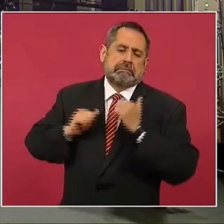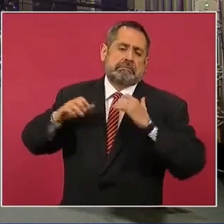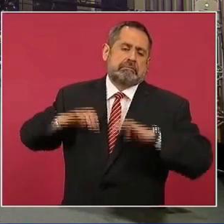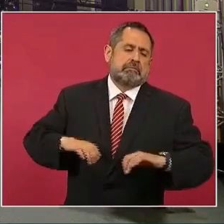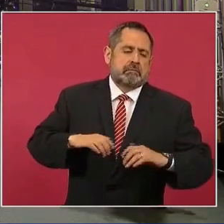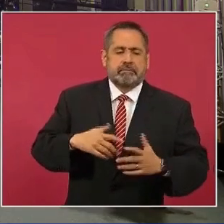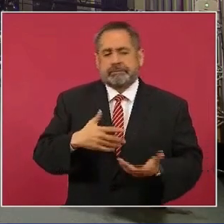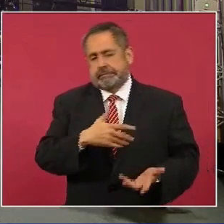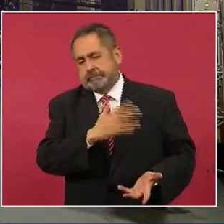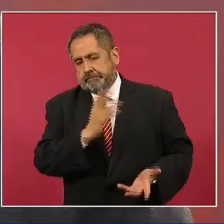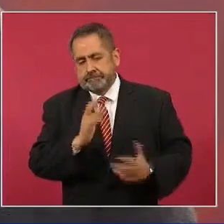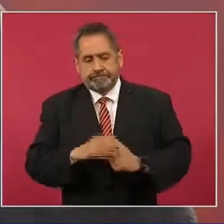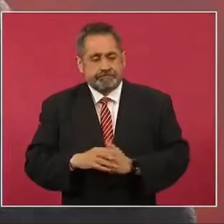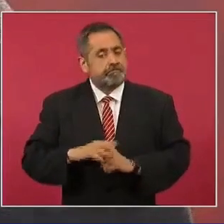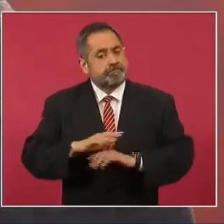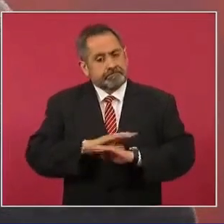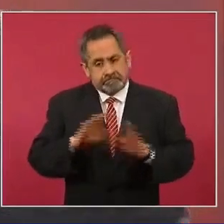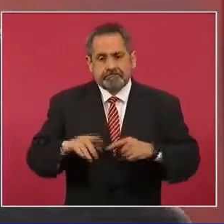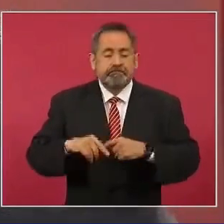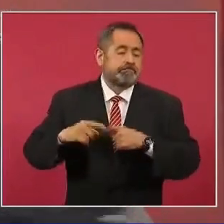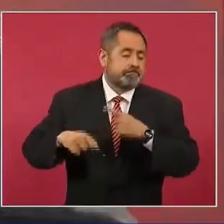Entonces, después de que se rescata,